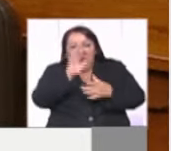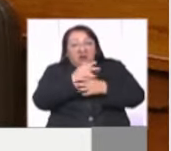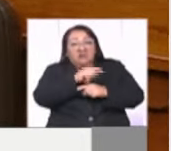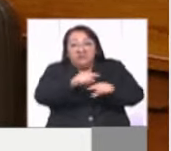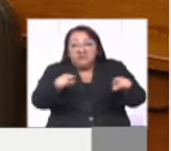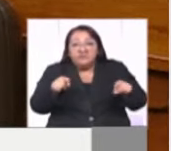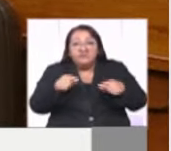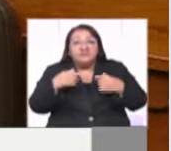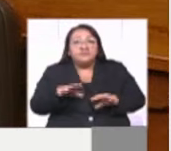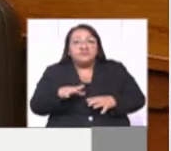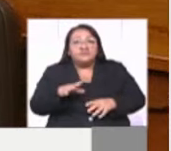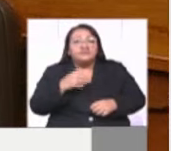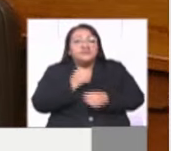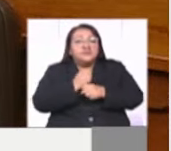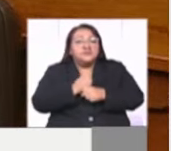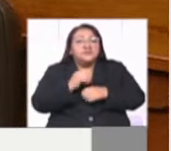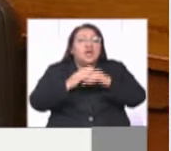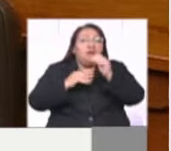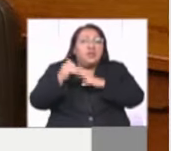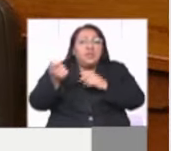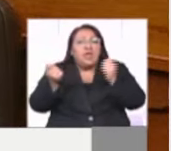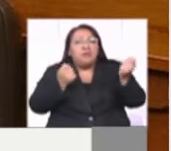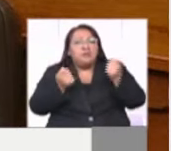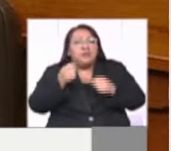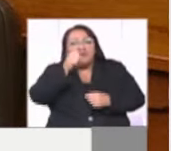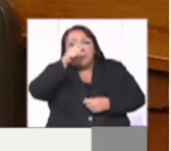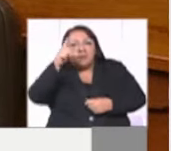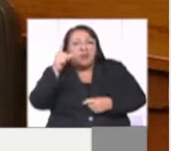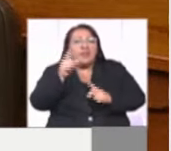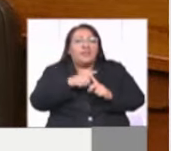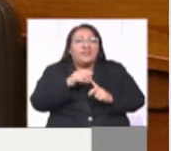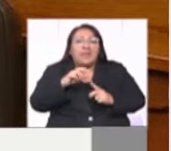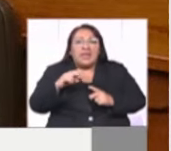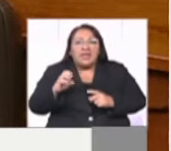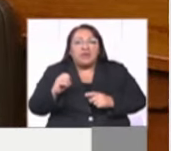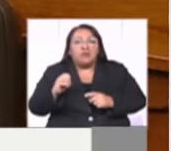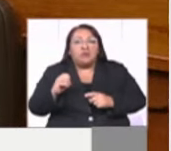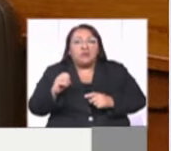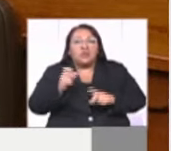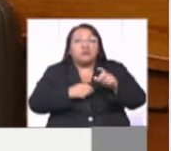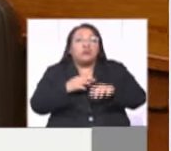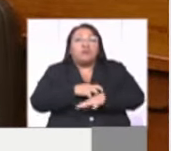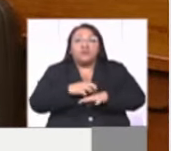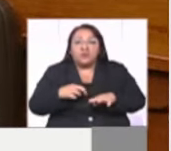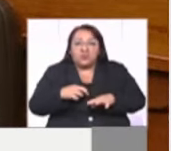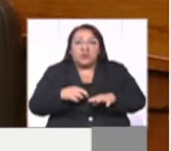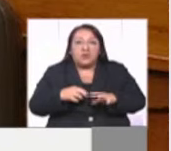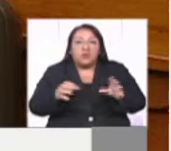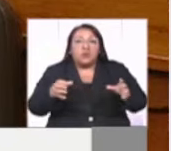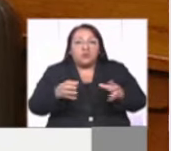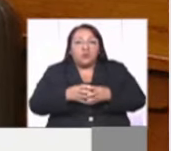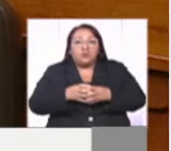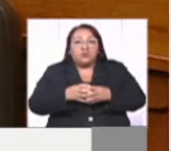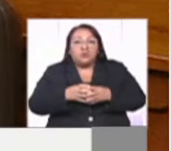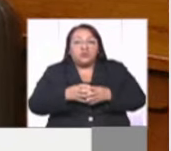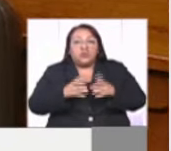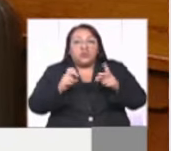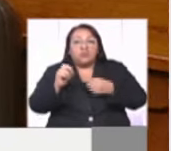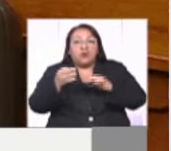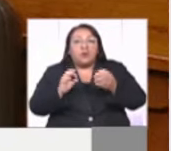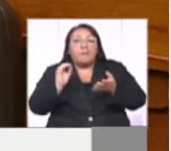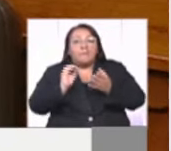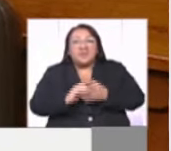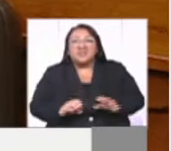ellos pescadores, albañiles, administrativos, enfermeros, técnicos y profesionales de los sectores socioeconómicos